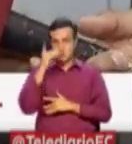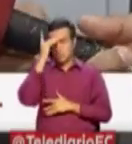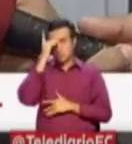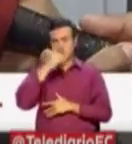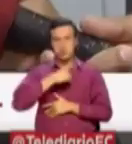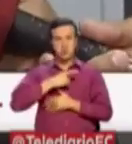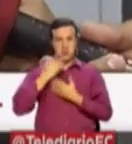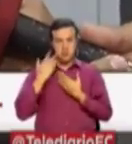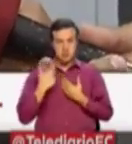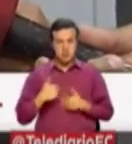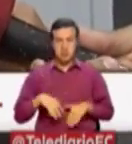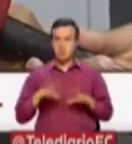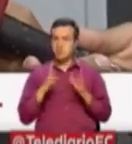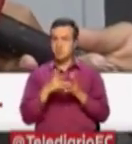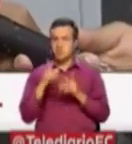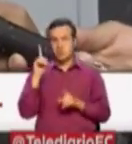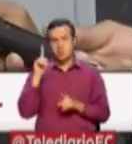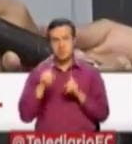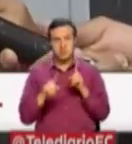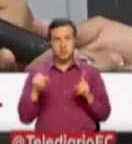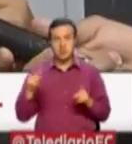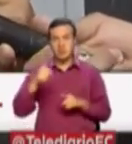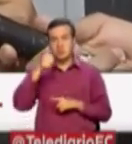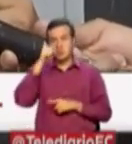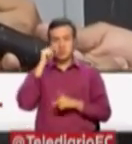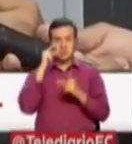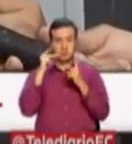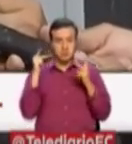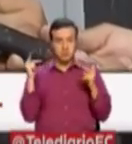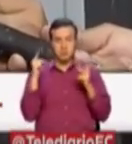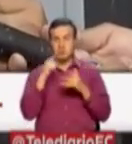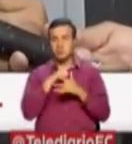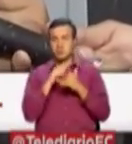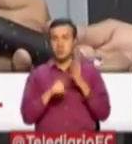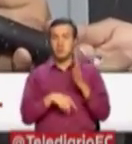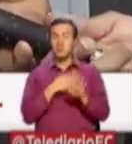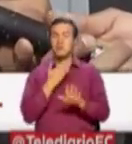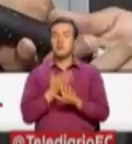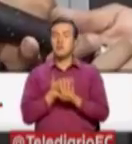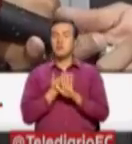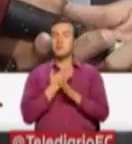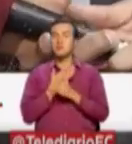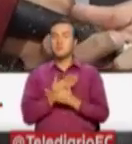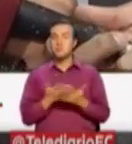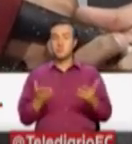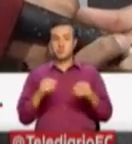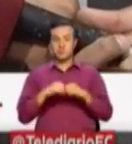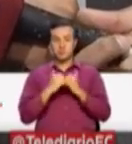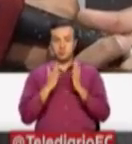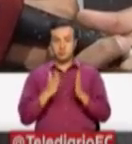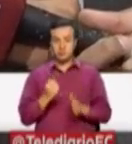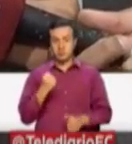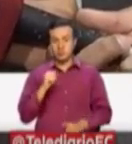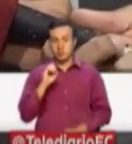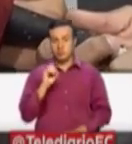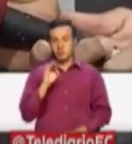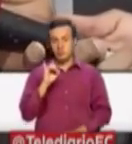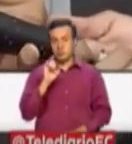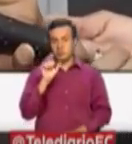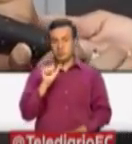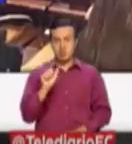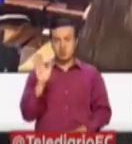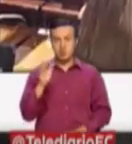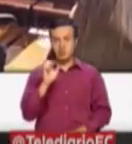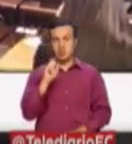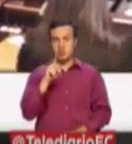todavía hay ciertas posiciones ayer escuchamos los alegatos que nos plantearon la asambleísta sofía un miembro de la comisión de